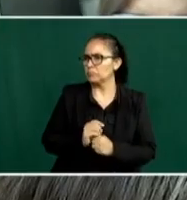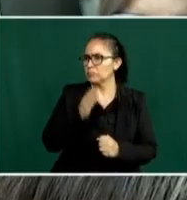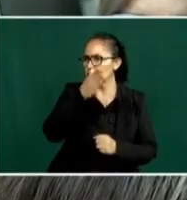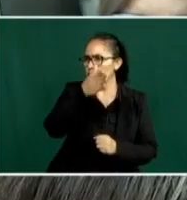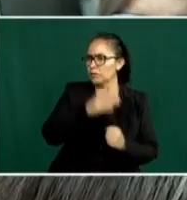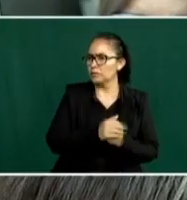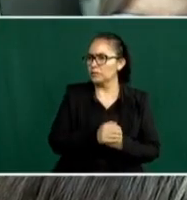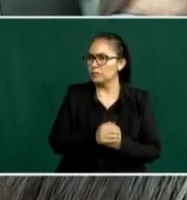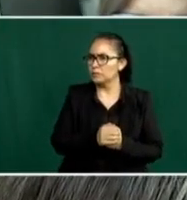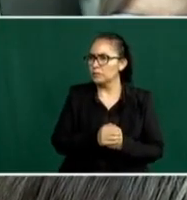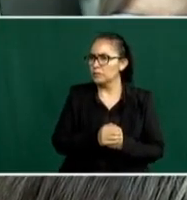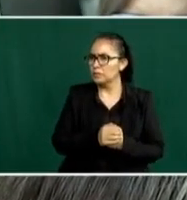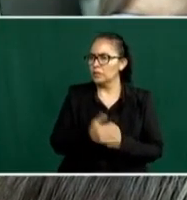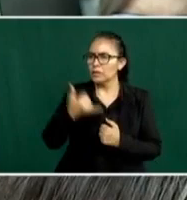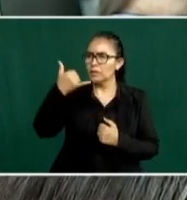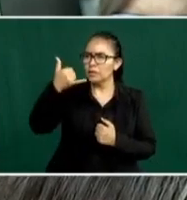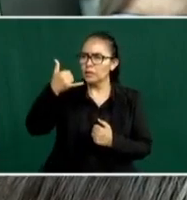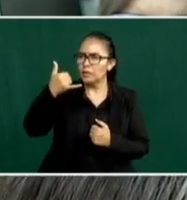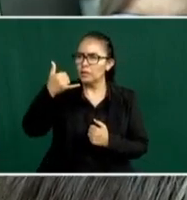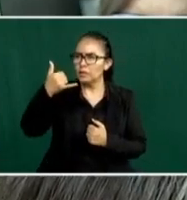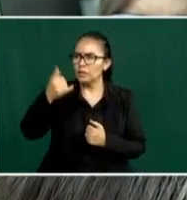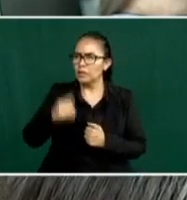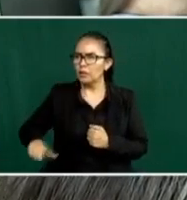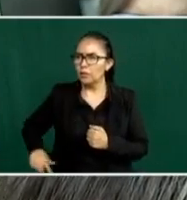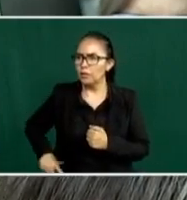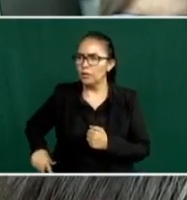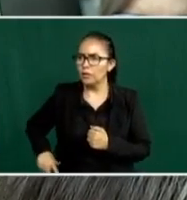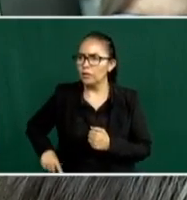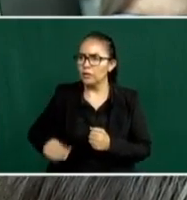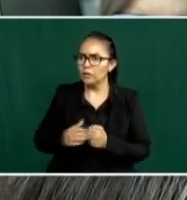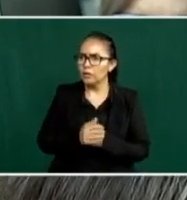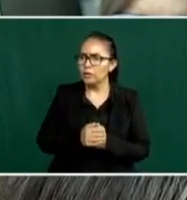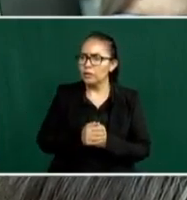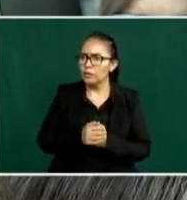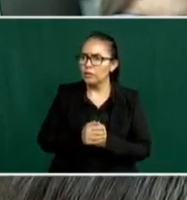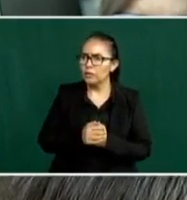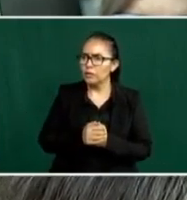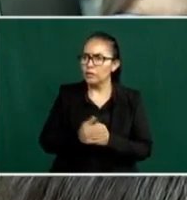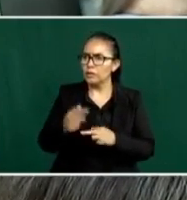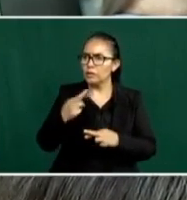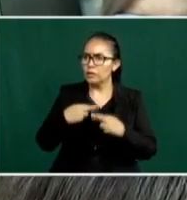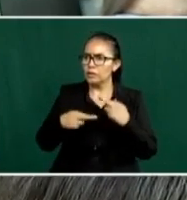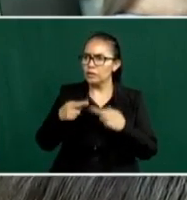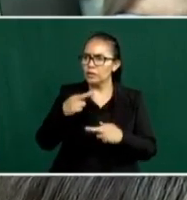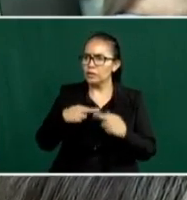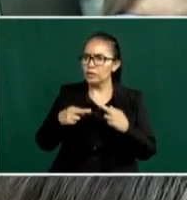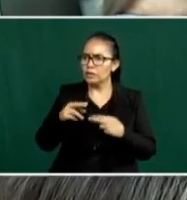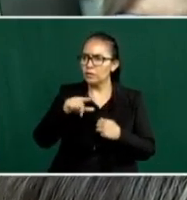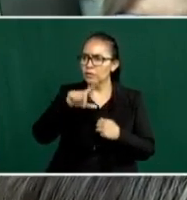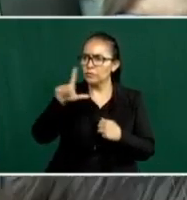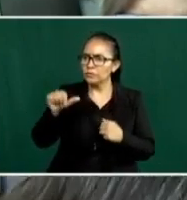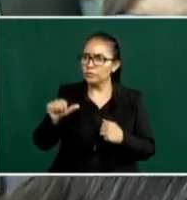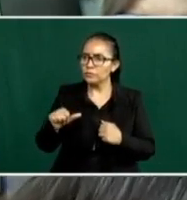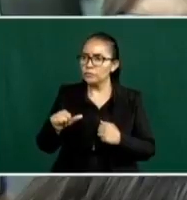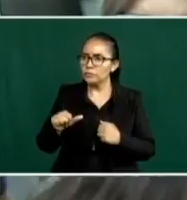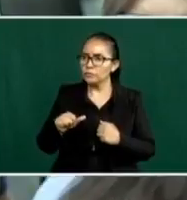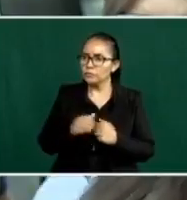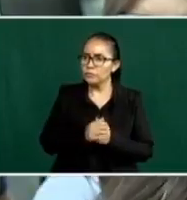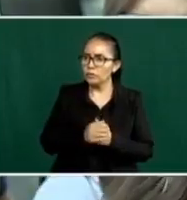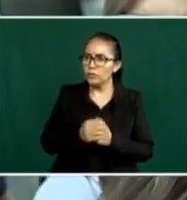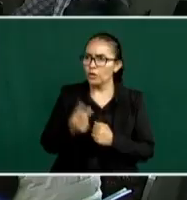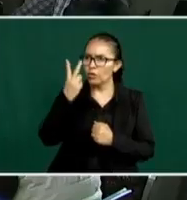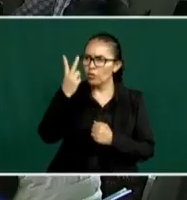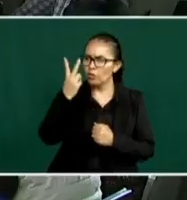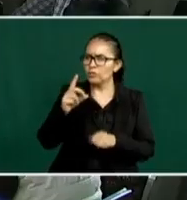día. Y fíjese, gobernador, que le dijeron que regresara hasta 15 días después. A los